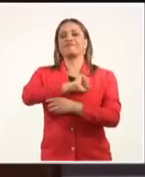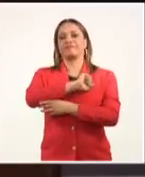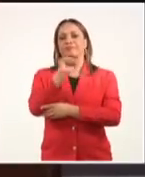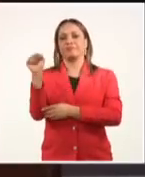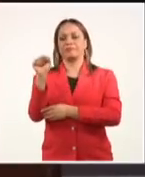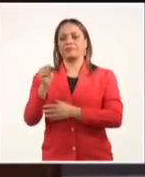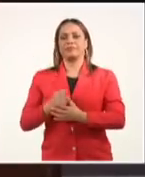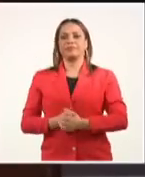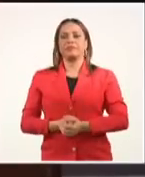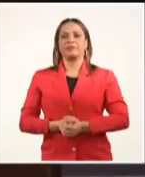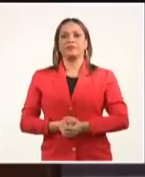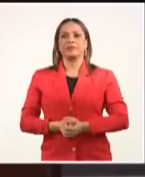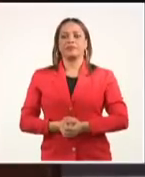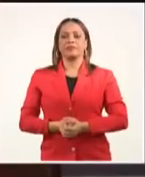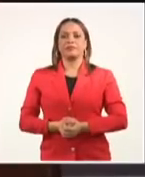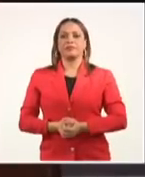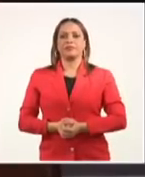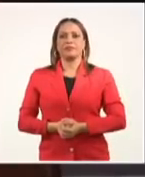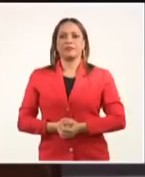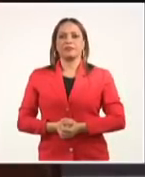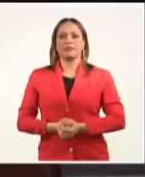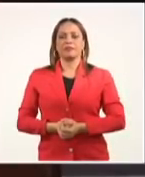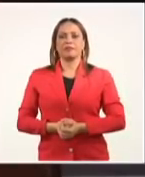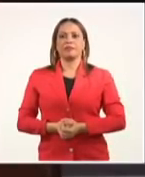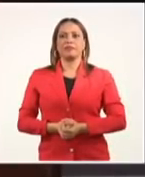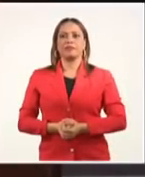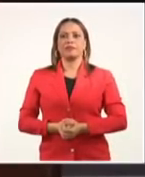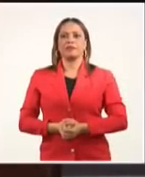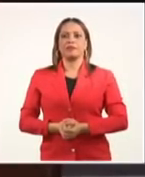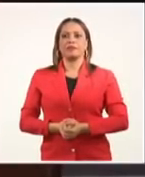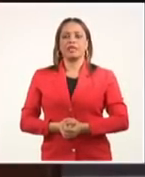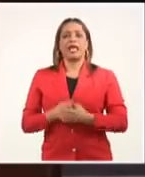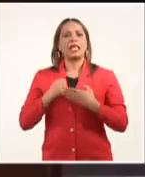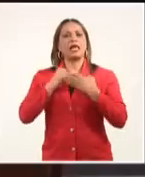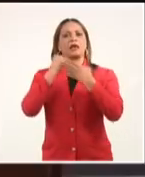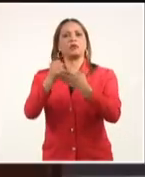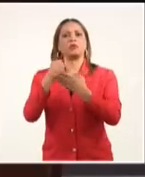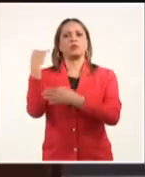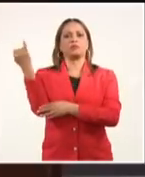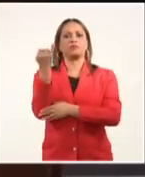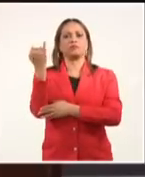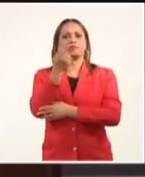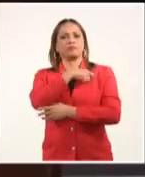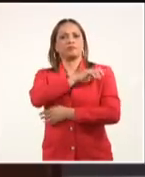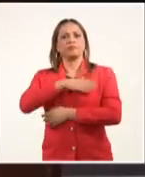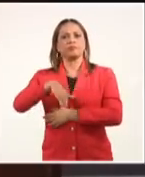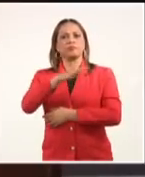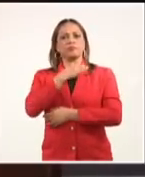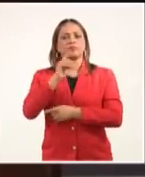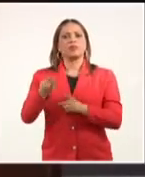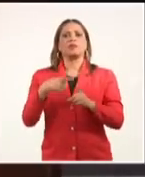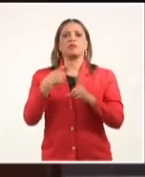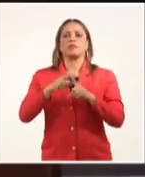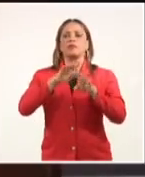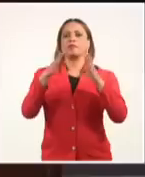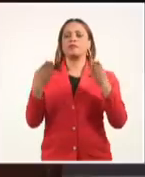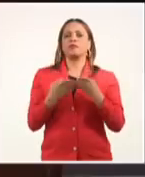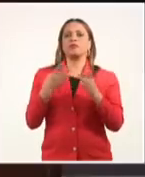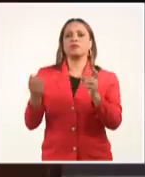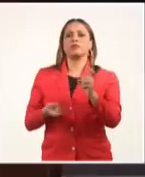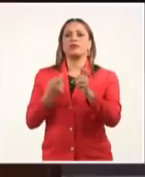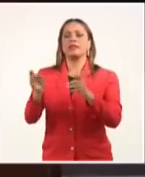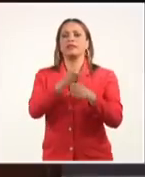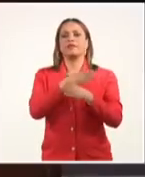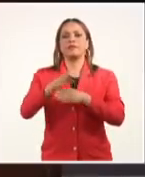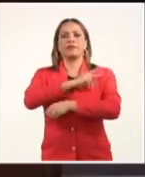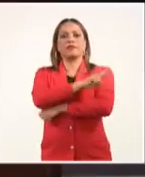Sustenta la vocación internacionalista de nuestro pueblo y sus proezas en otras tierras